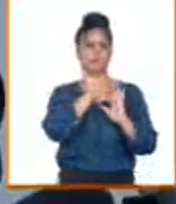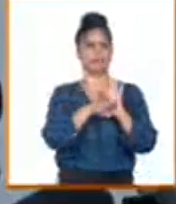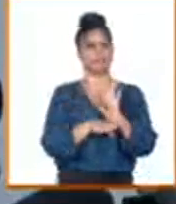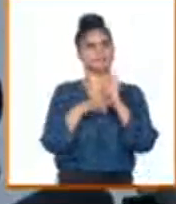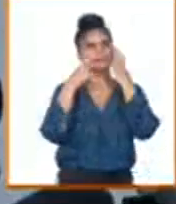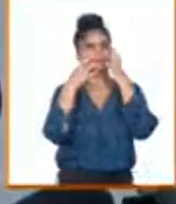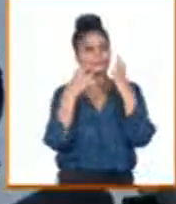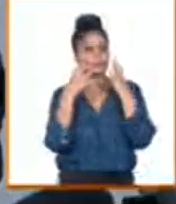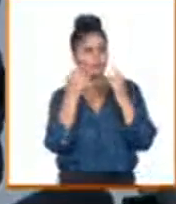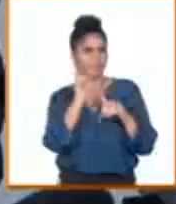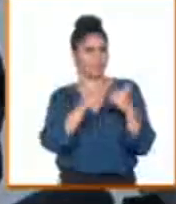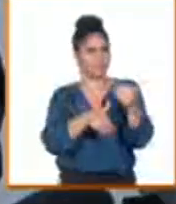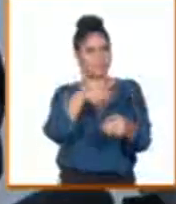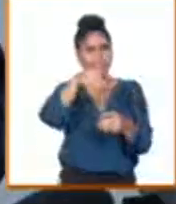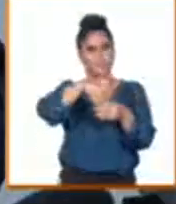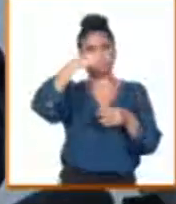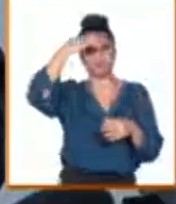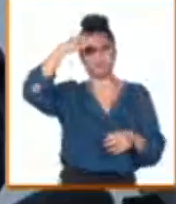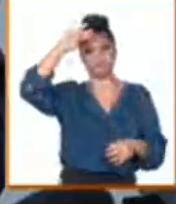en el país, que es